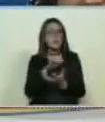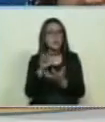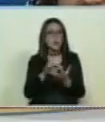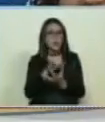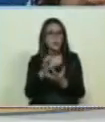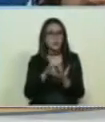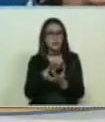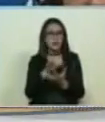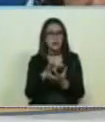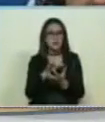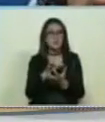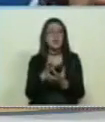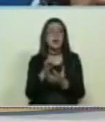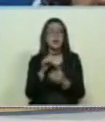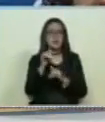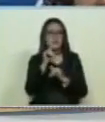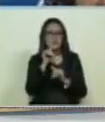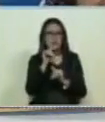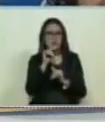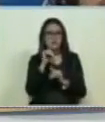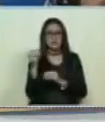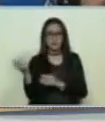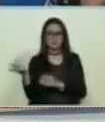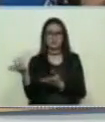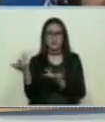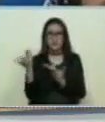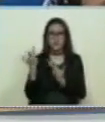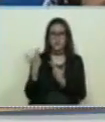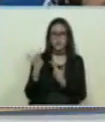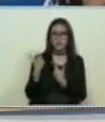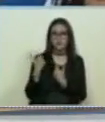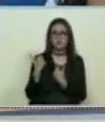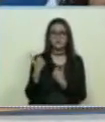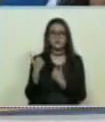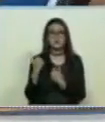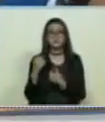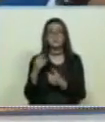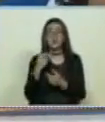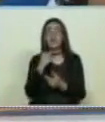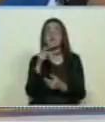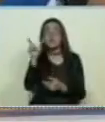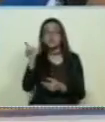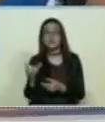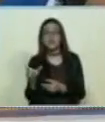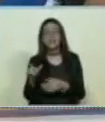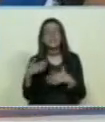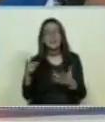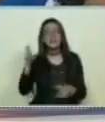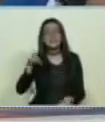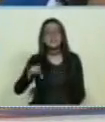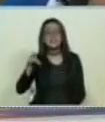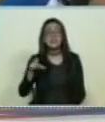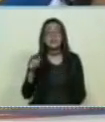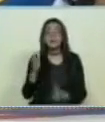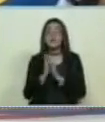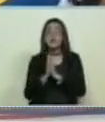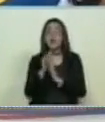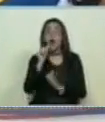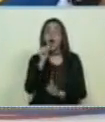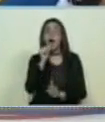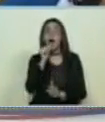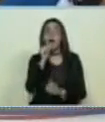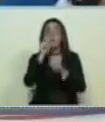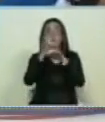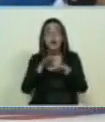suministrado, la información suministrada por los brigadistas y la vocera de la base de misión, es la necesidad de que llegue el agua a las casas,